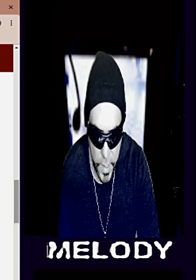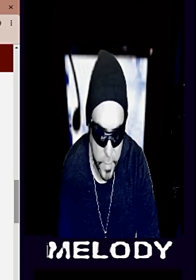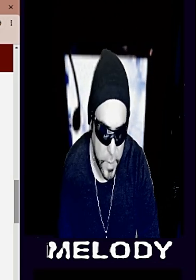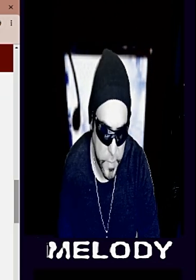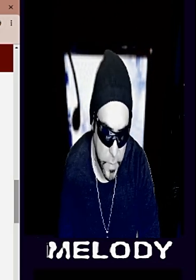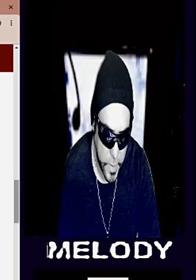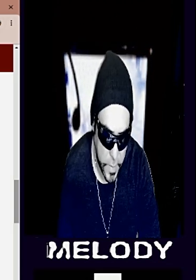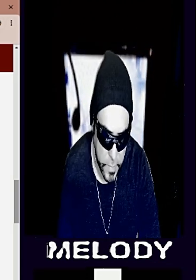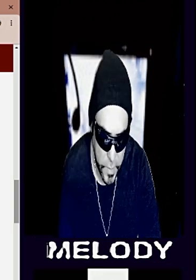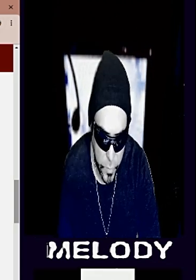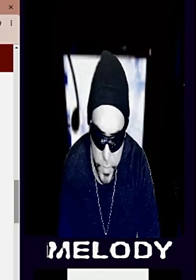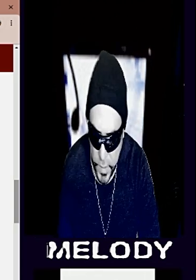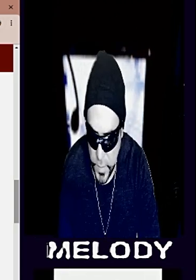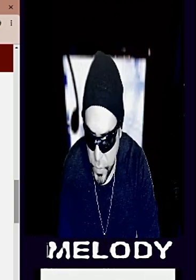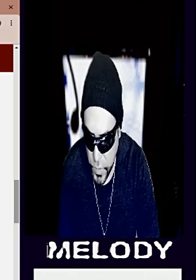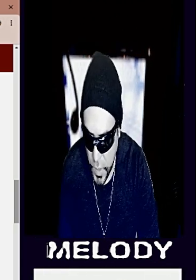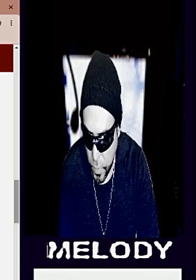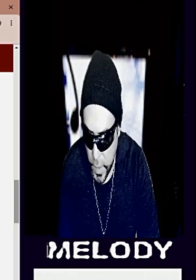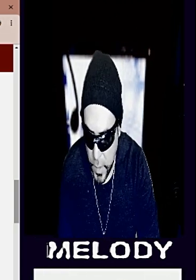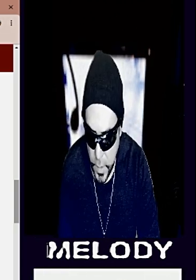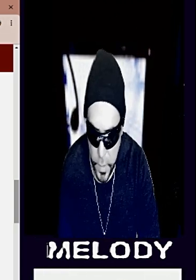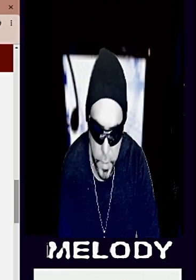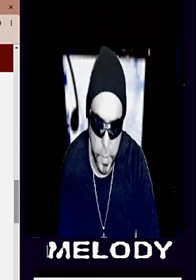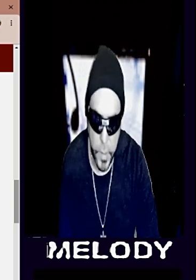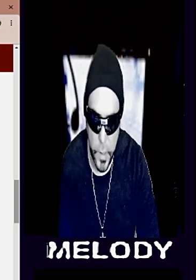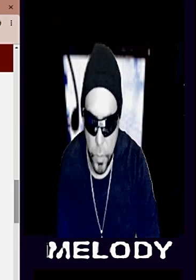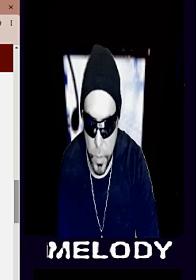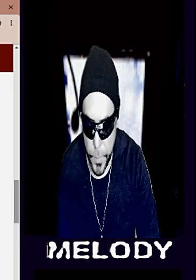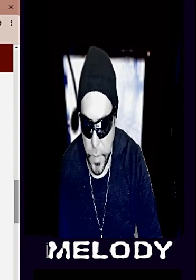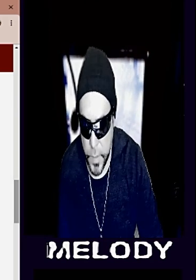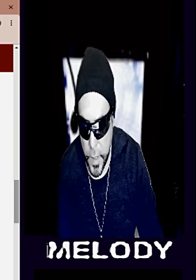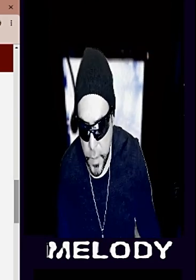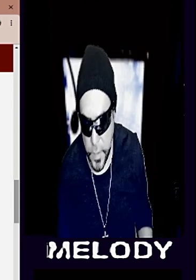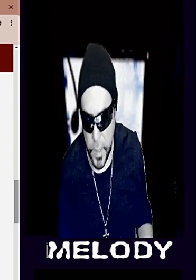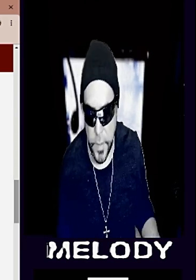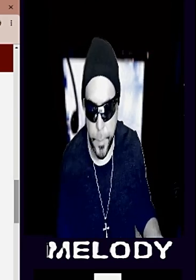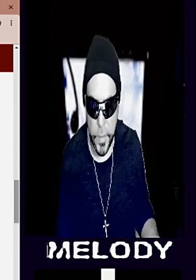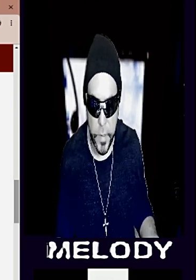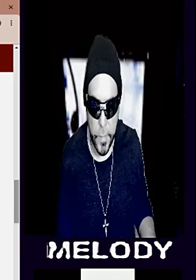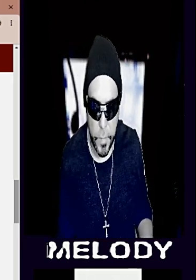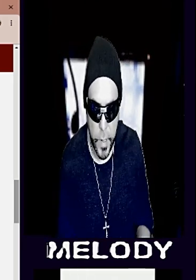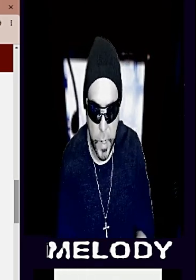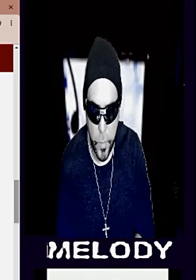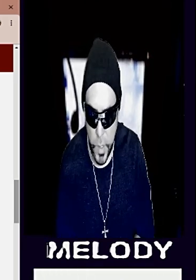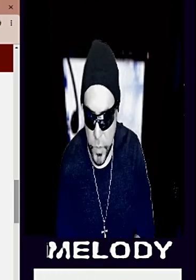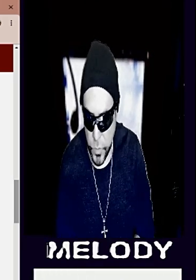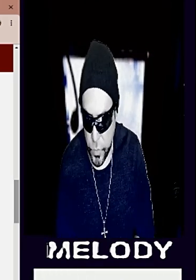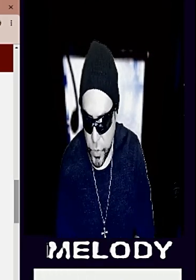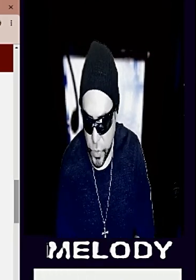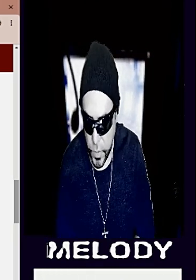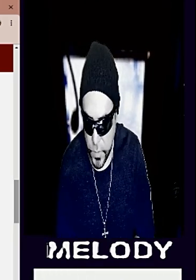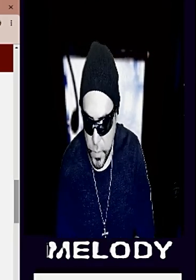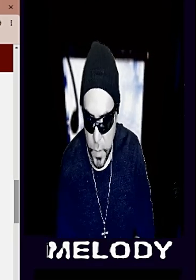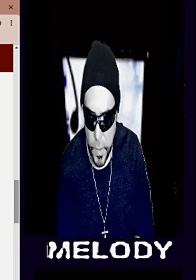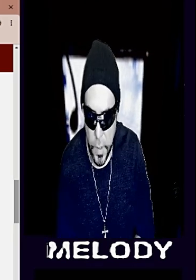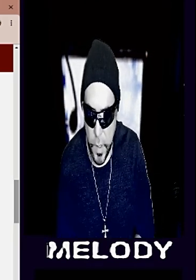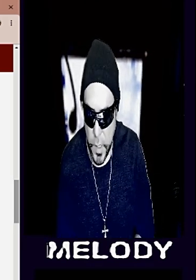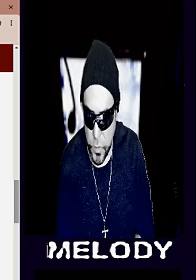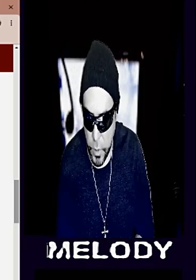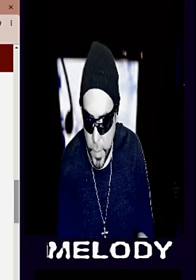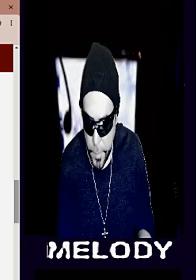Defensa Nacional de la Sedena, Luis Crescencio Sandoval, y los representantes de las empresas que llevaron a cabo las